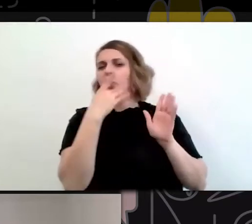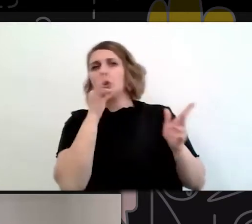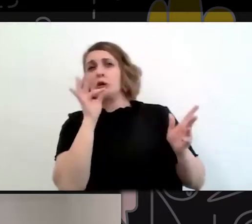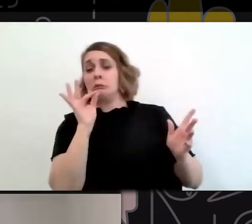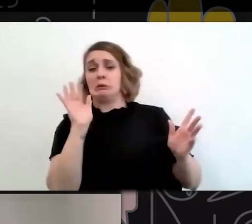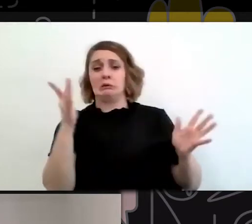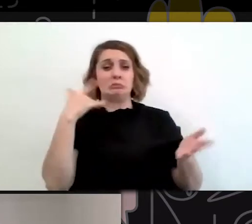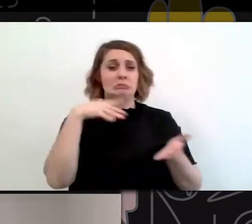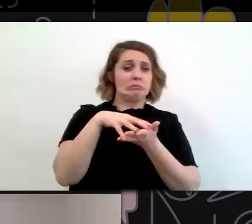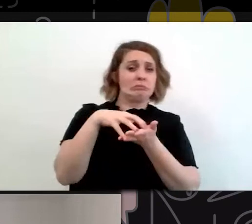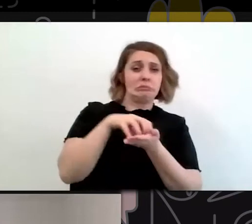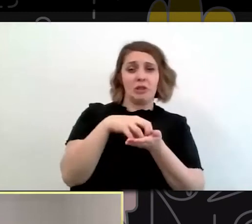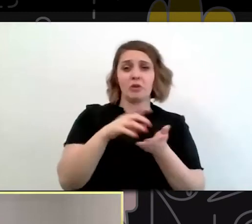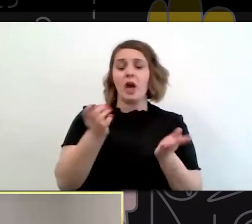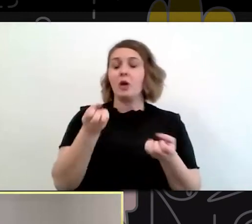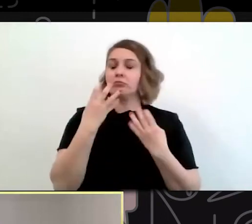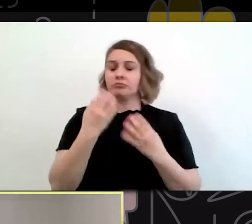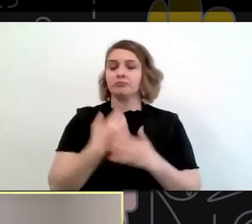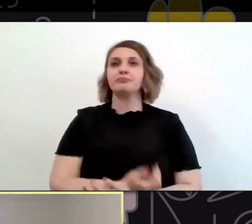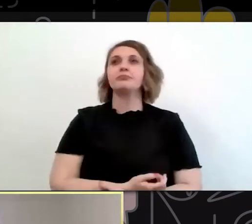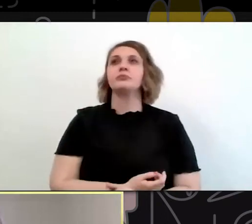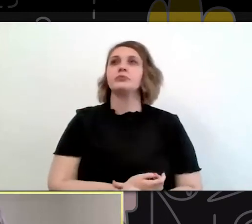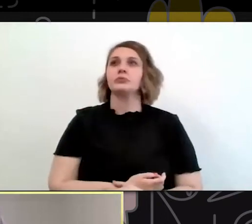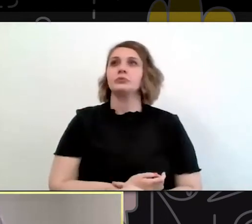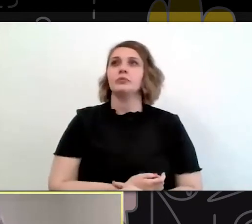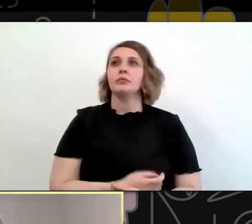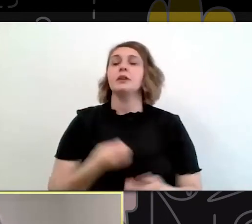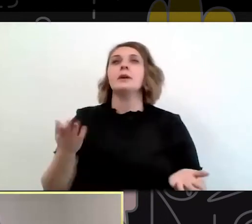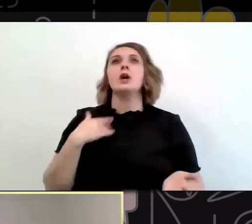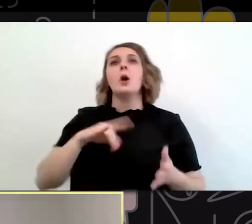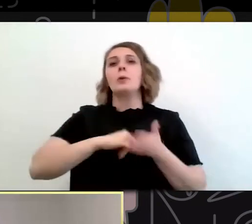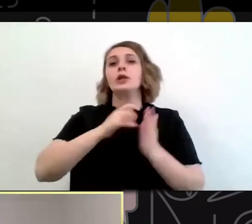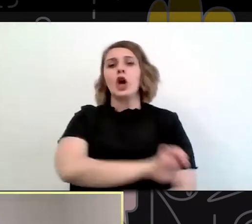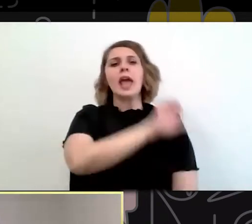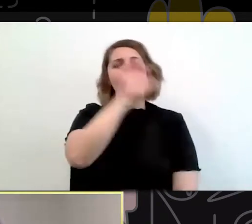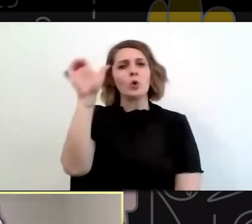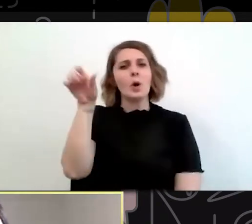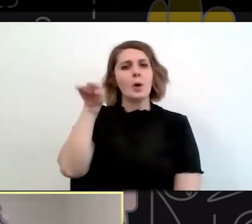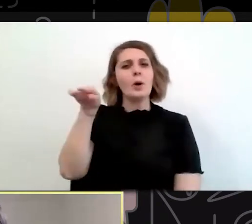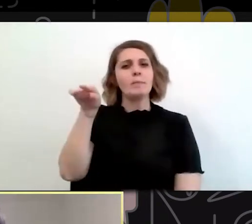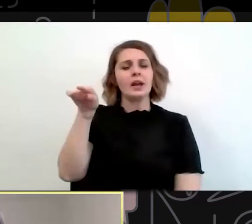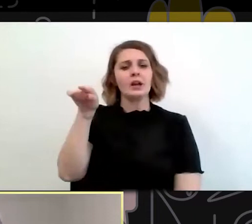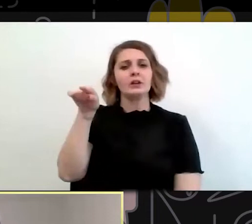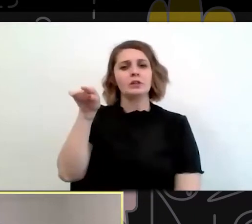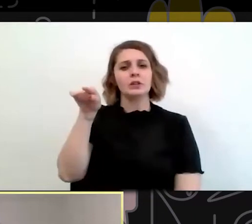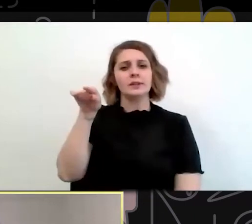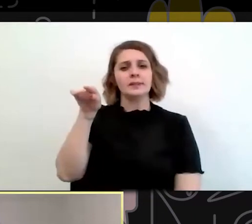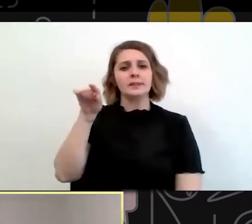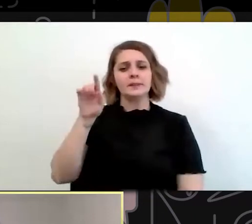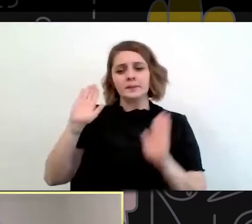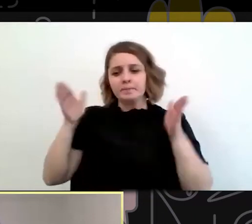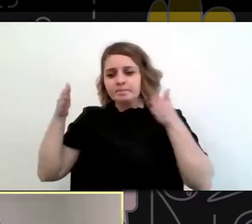pañales? Cuéntanos. Pues mira, yo creo que los proyectos europeos están más cercanos